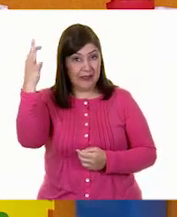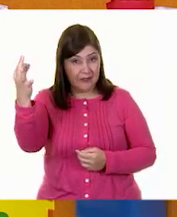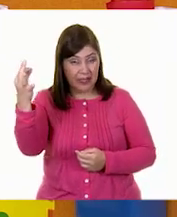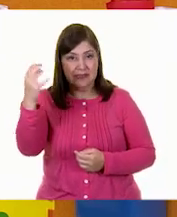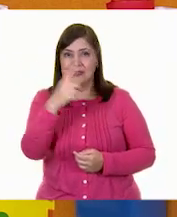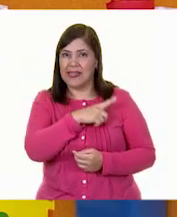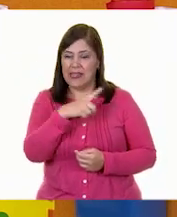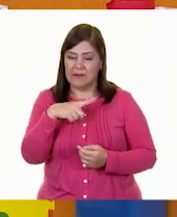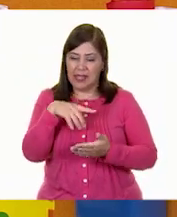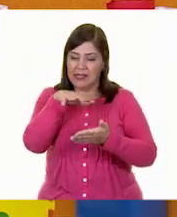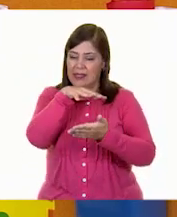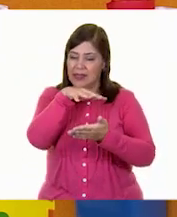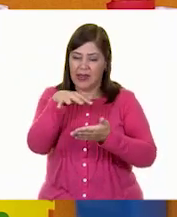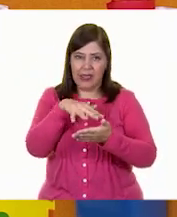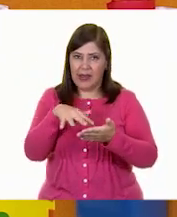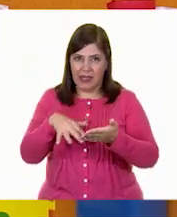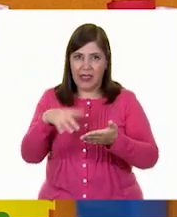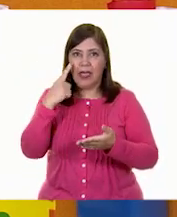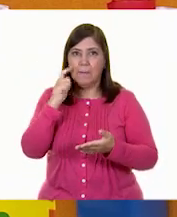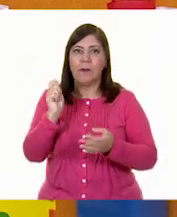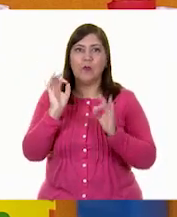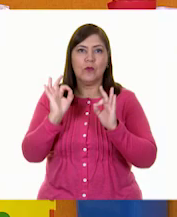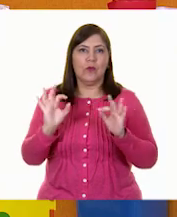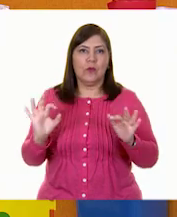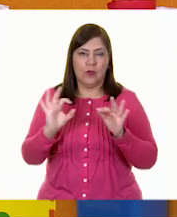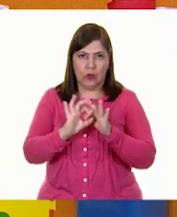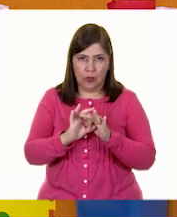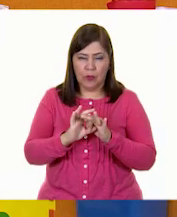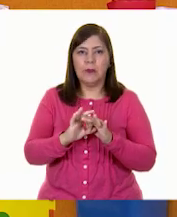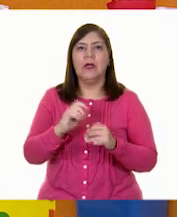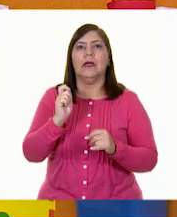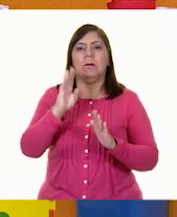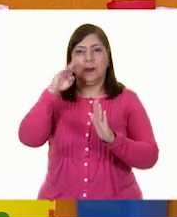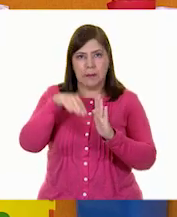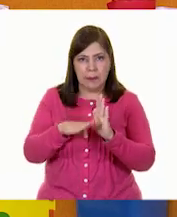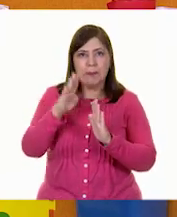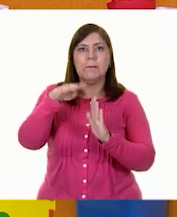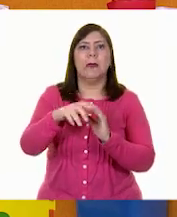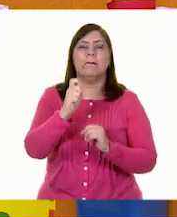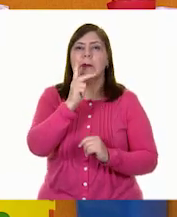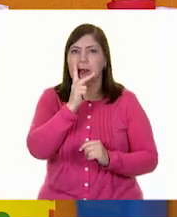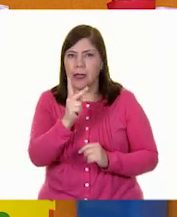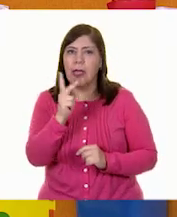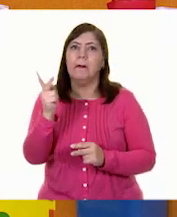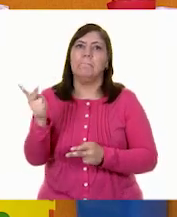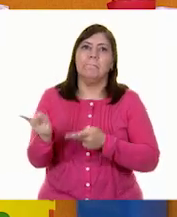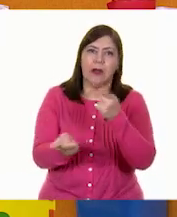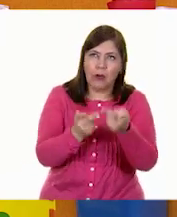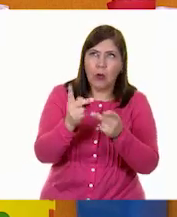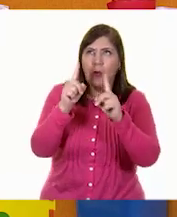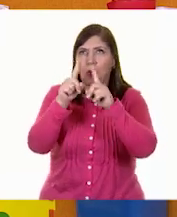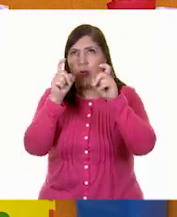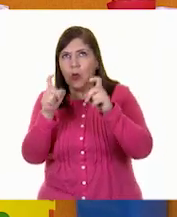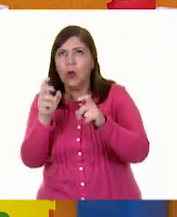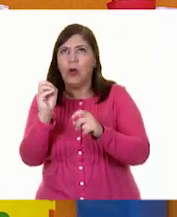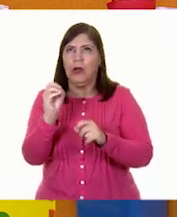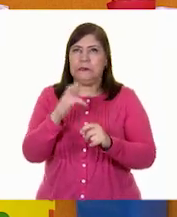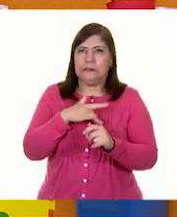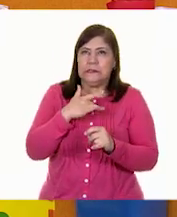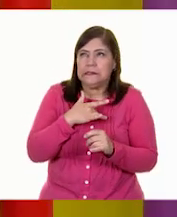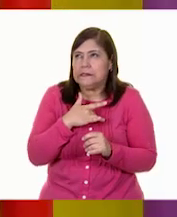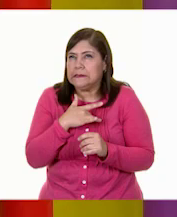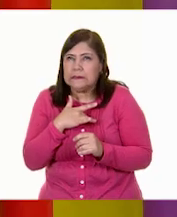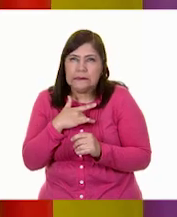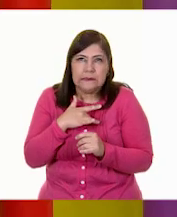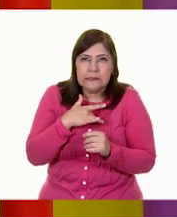que leerlas de manera adecuada. Hay que darle la entonación, si es pregunta, o darle suspenso, no